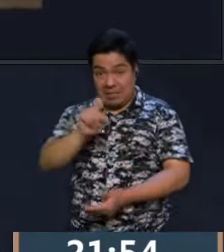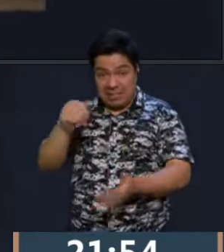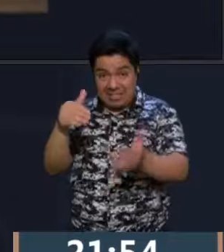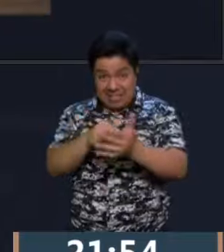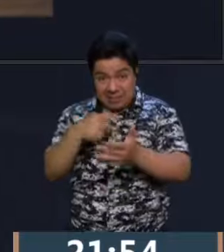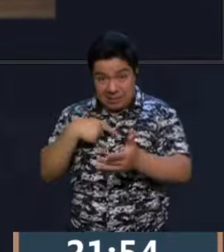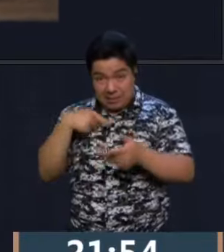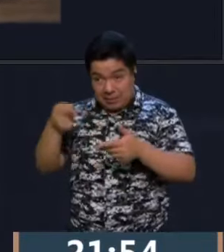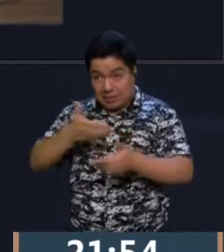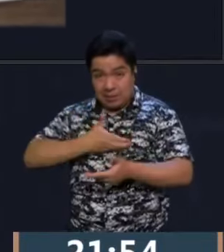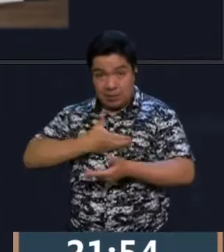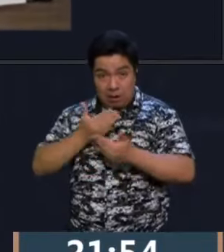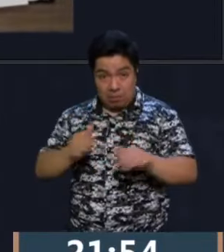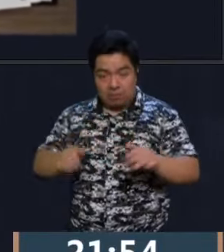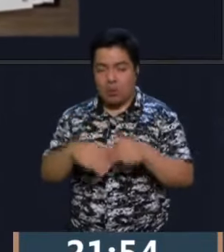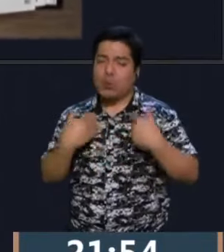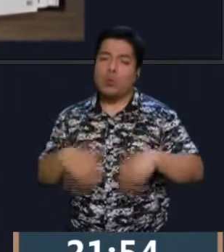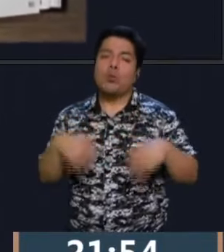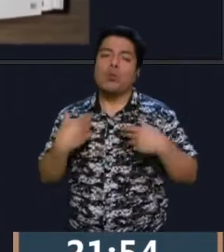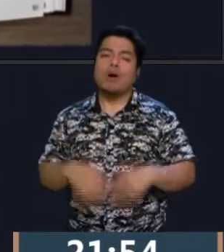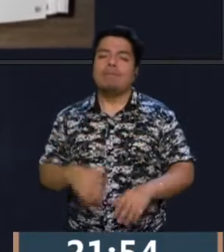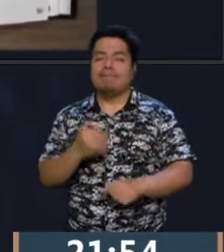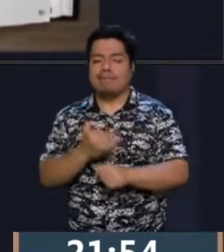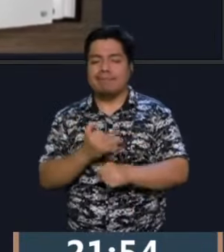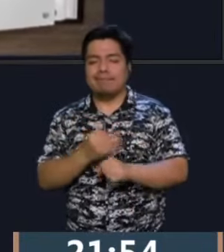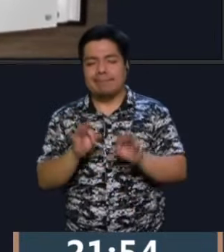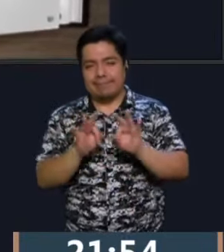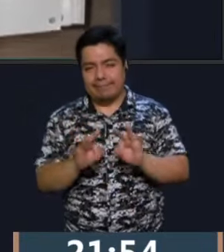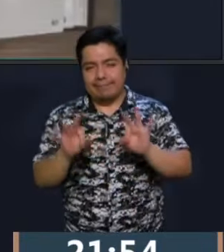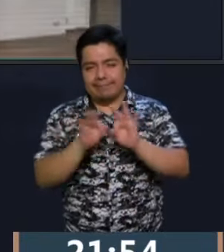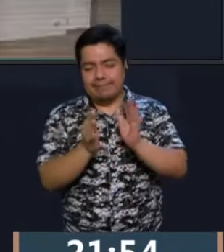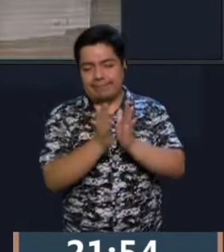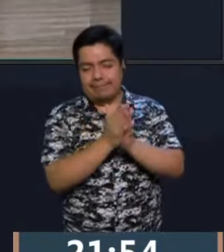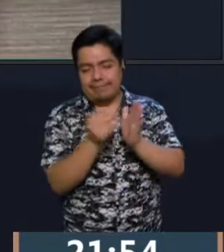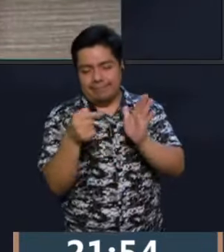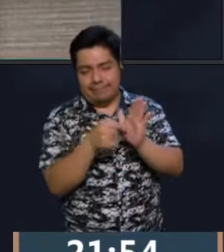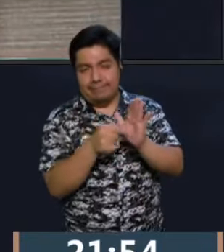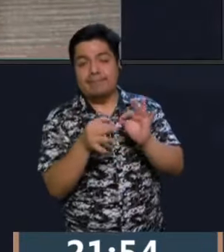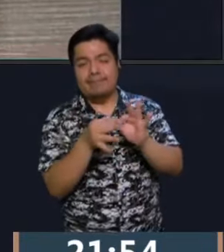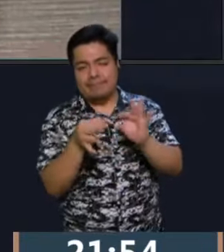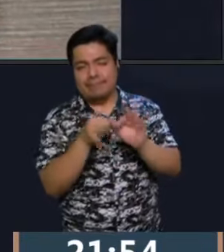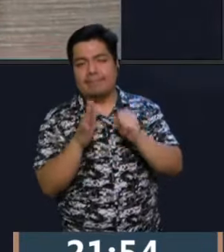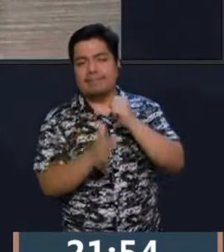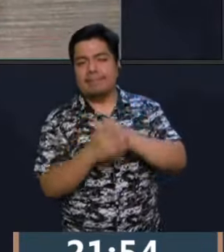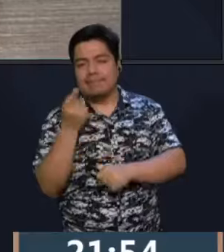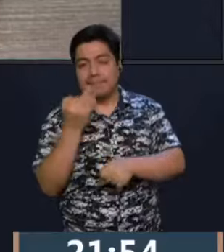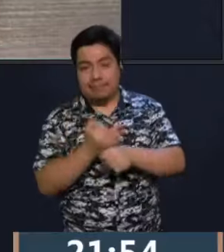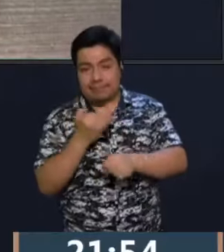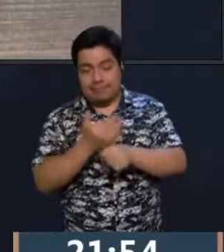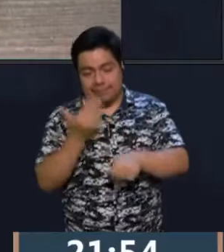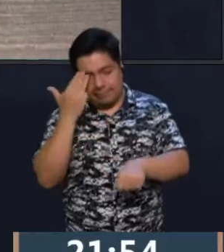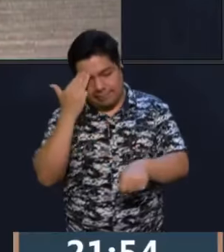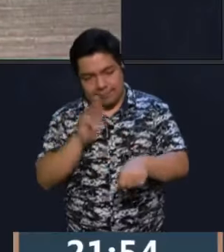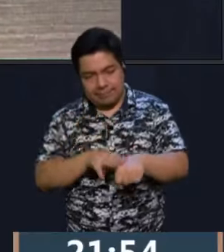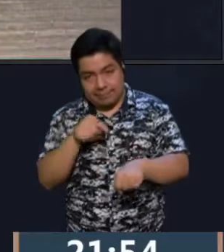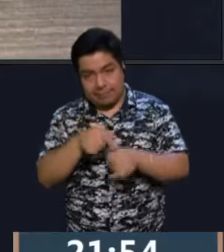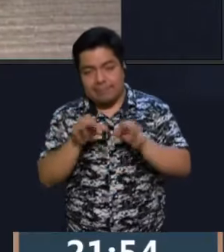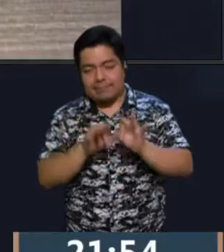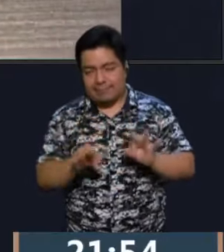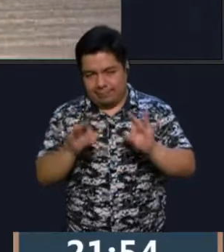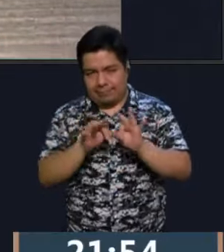bueno, vamos un poco a hablar de la importancia que tiene este libro, mi querido Braulio, porque es una memoria muy